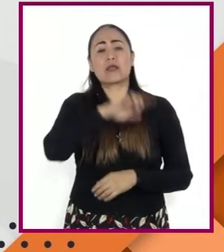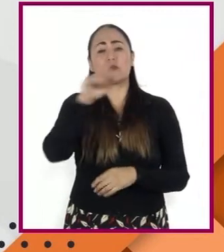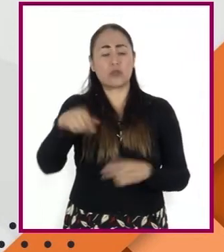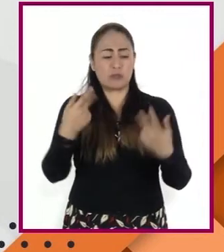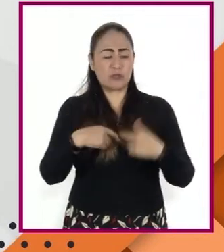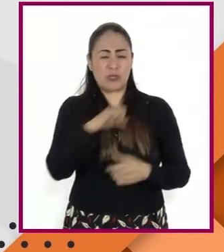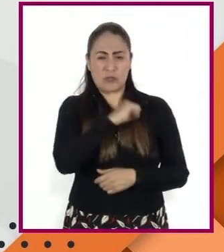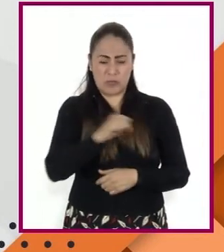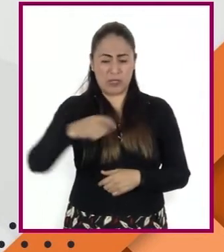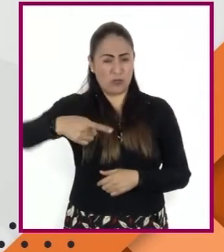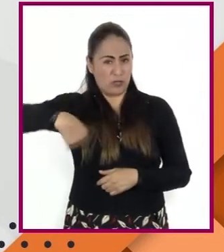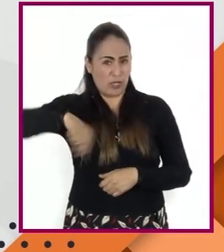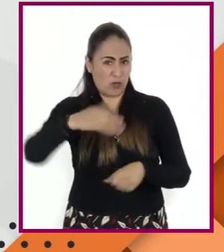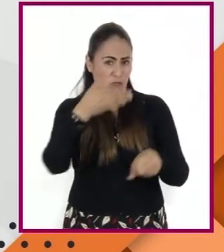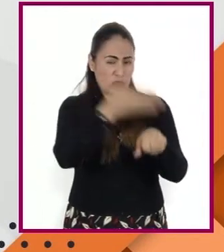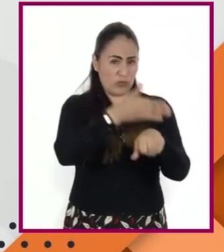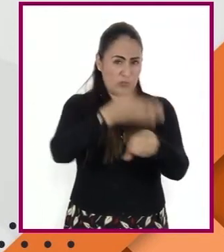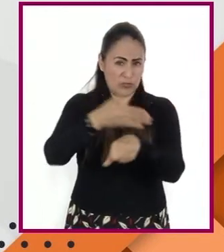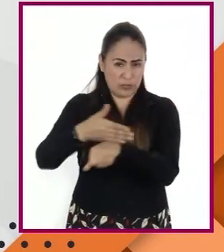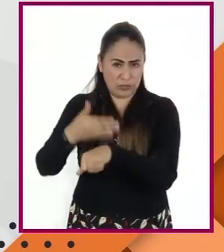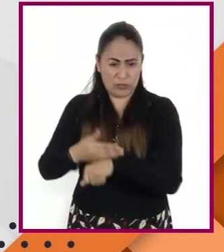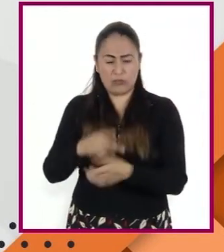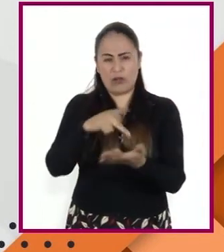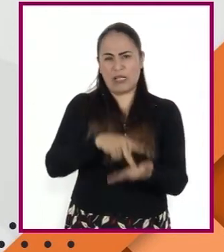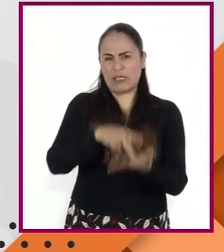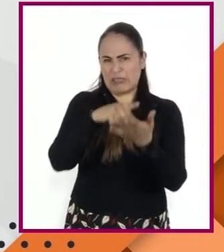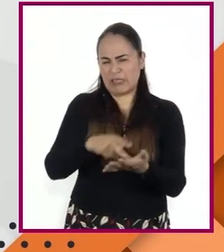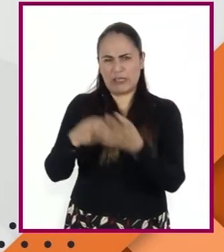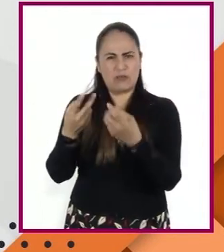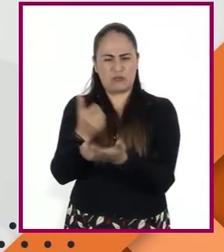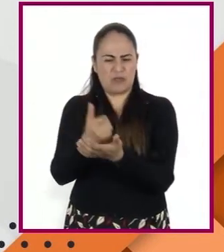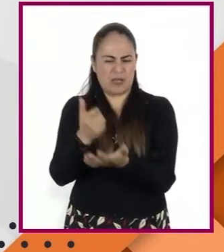de la Iglesia y superintendente de la Real Hacienda.